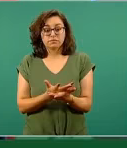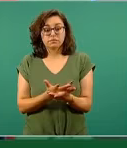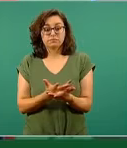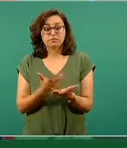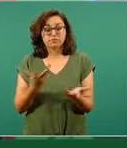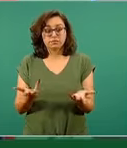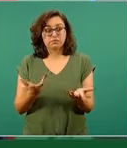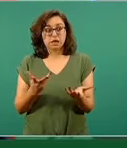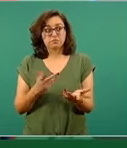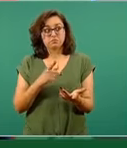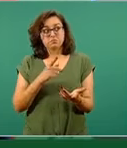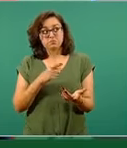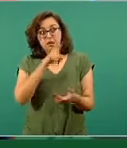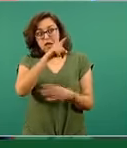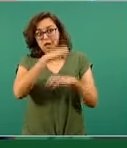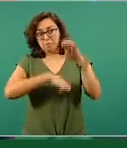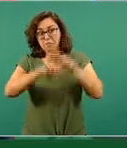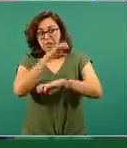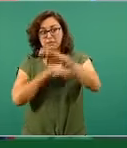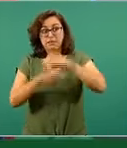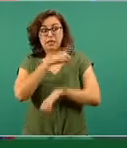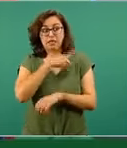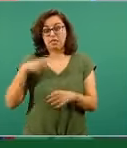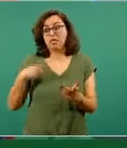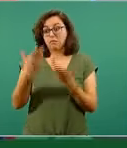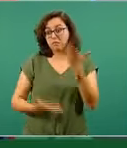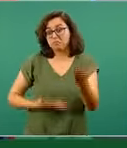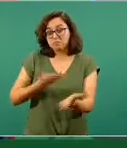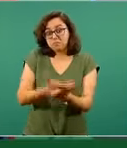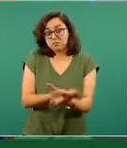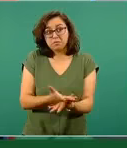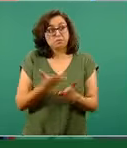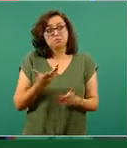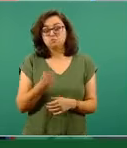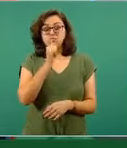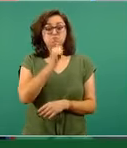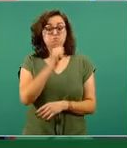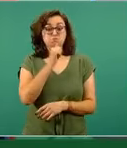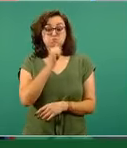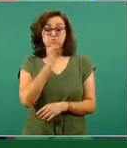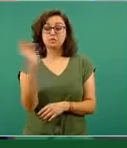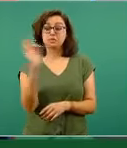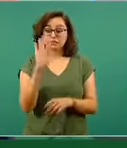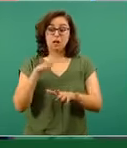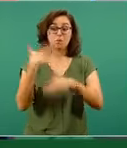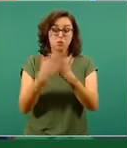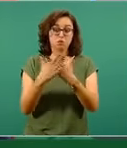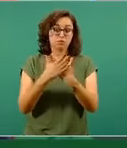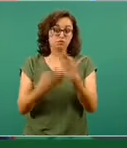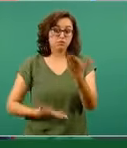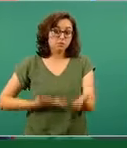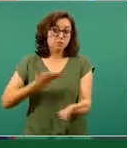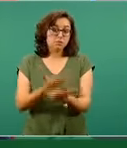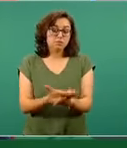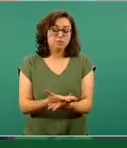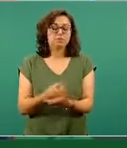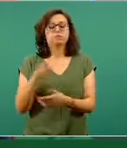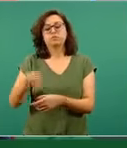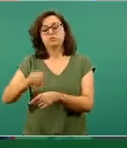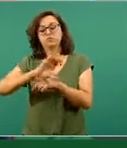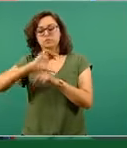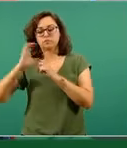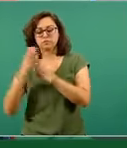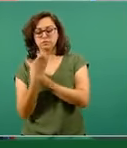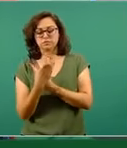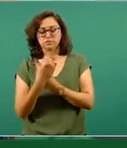propuesta, no lo ha hecho todavía, posiblemente será materia de unos pocos días en que lo haga. Le tocará al Comité de Moléculas